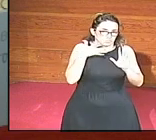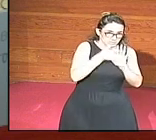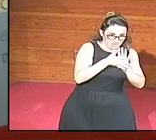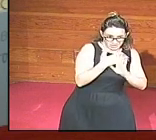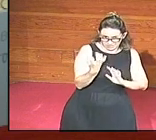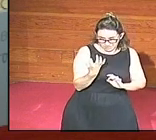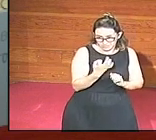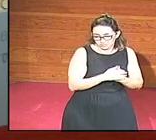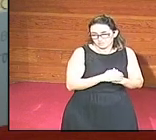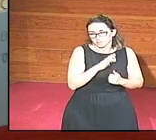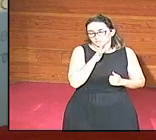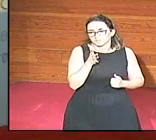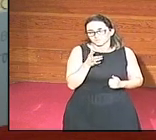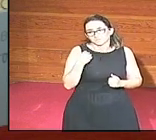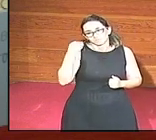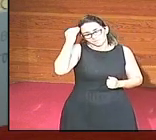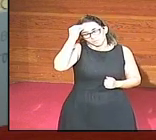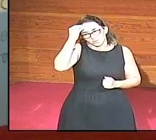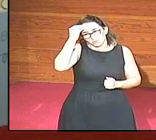Porque me parece muy importante que tengamos